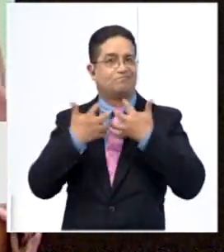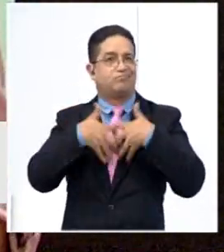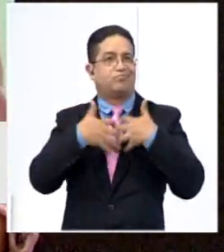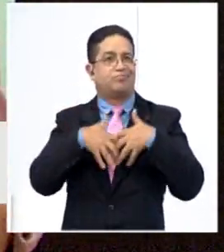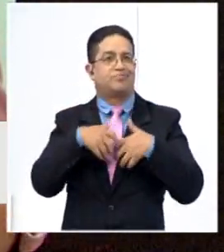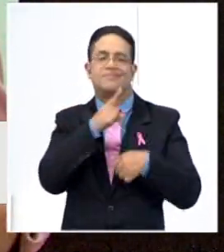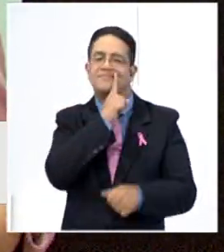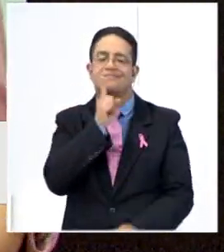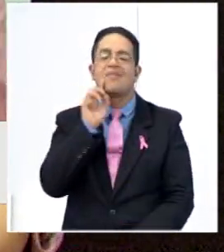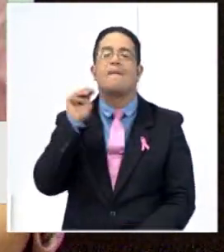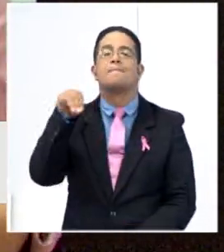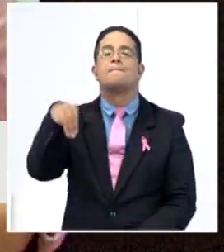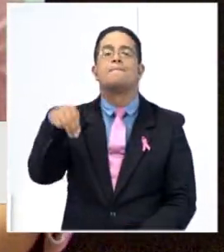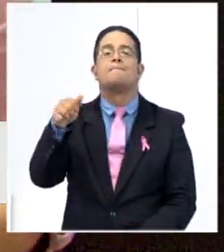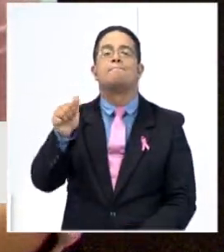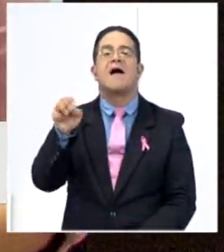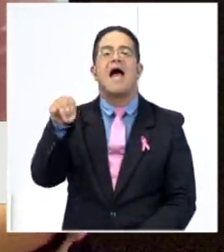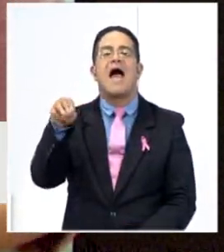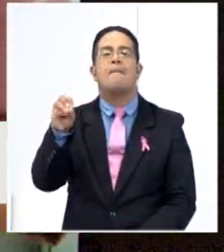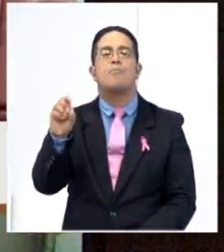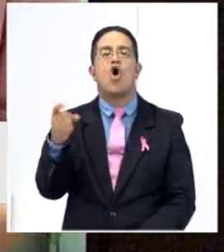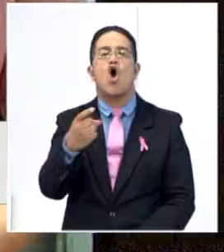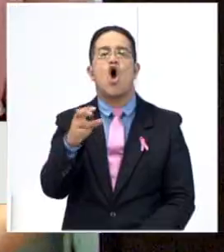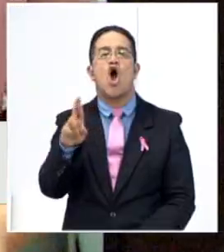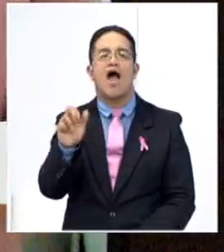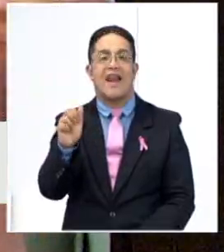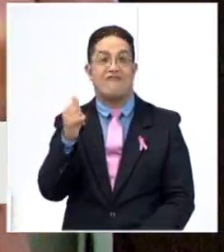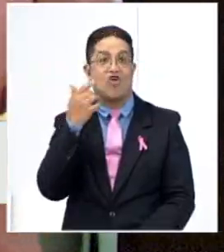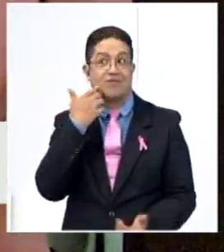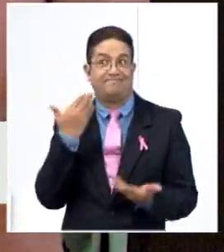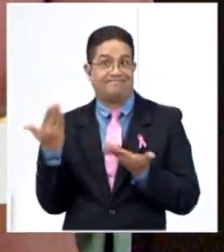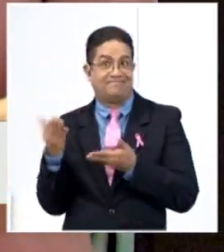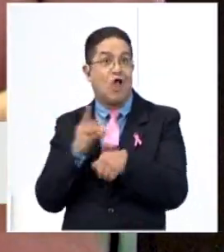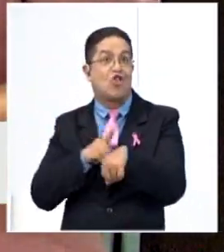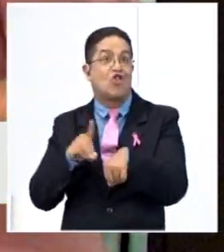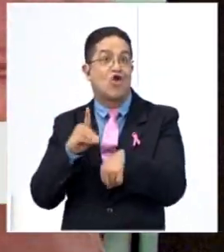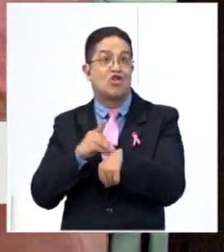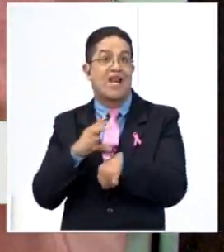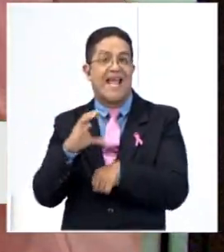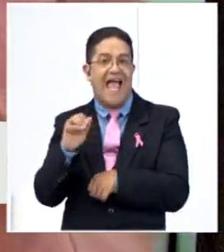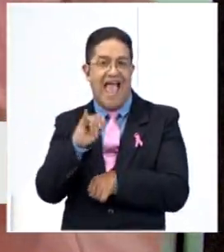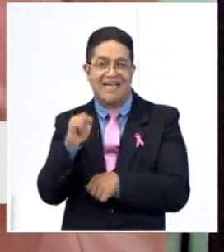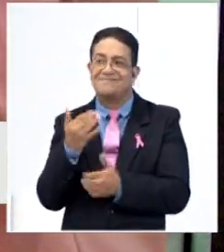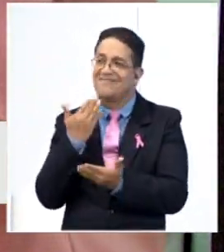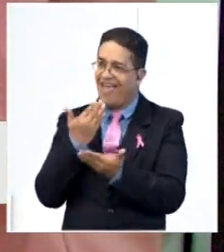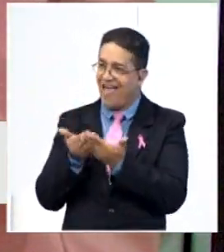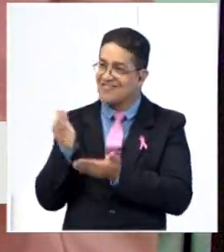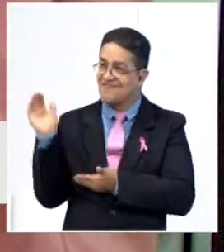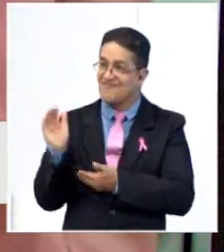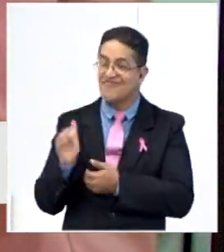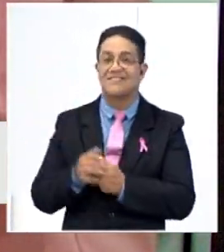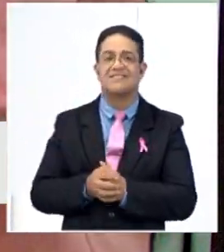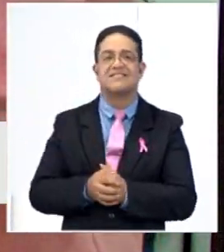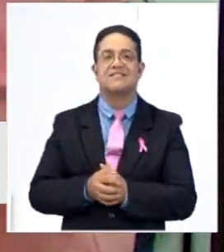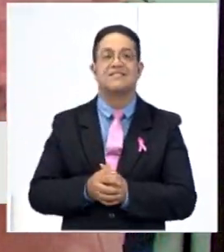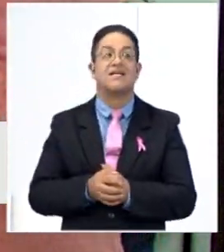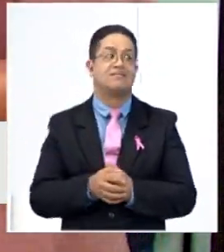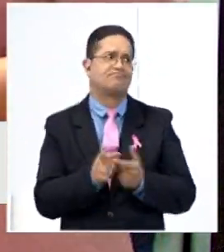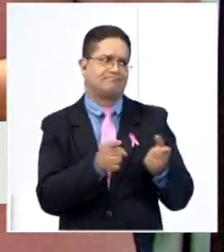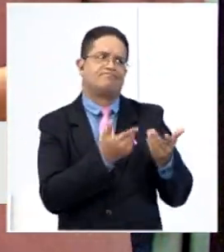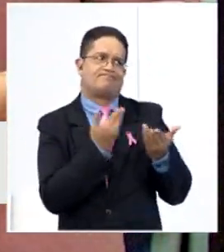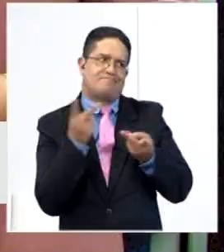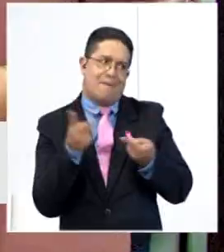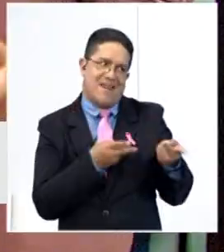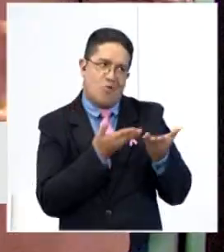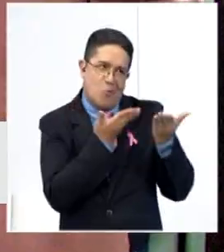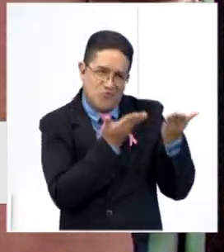Yesenia Cais nos va a explicar, ella es médico, radiólogo, mastólogo, sobre este estudio. Gracias por recibirnos en este espacio. Bienvenidos.